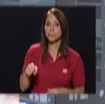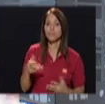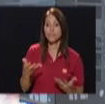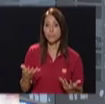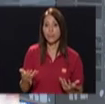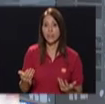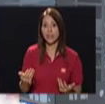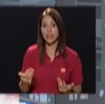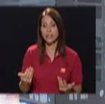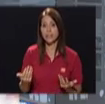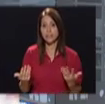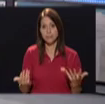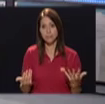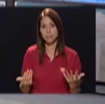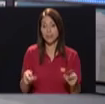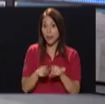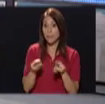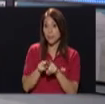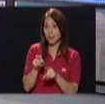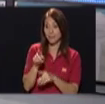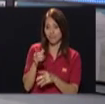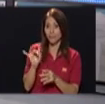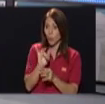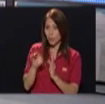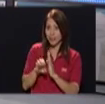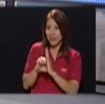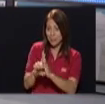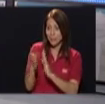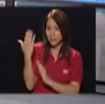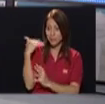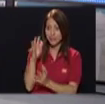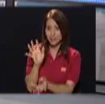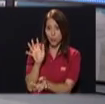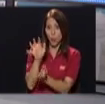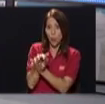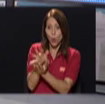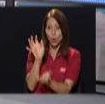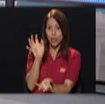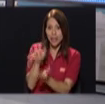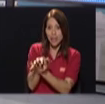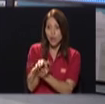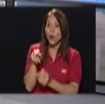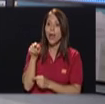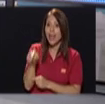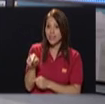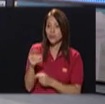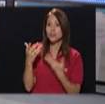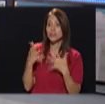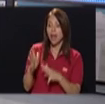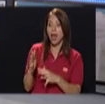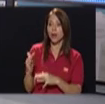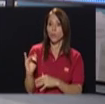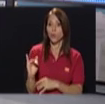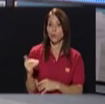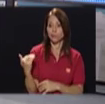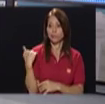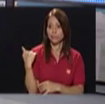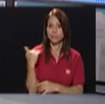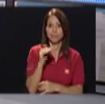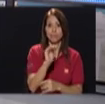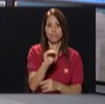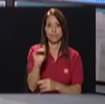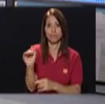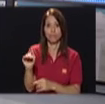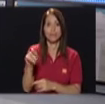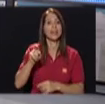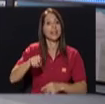Yo creo que sí, y justamente tomando el estudio de caso del cocodrilo, ha permitido y nos ha dado una alerta